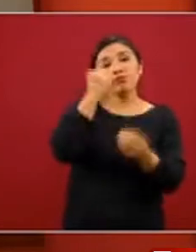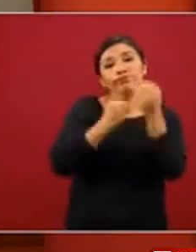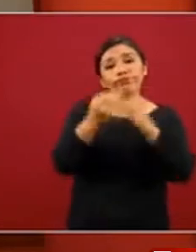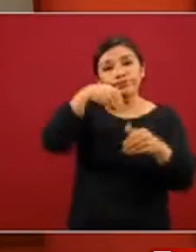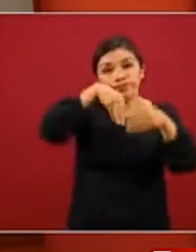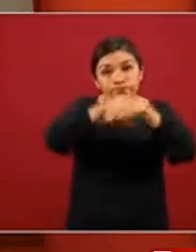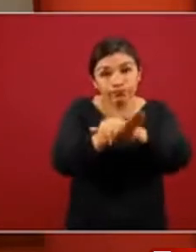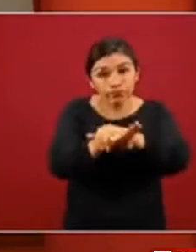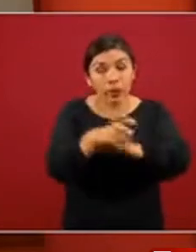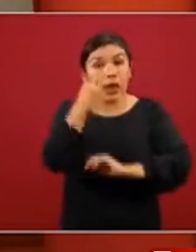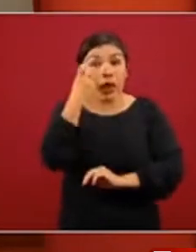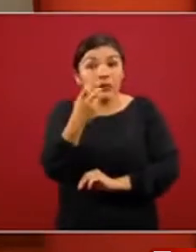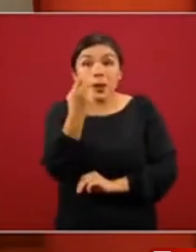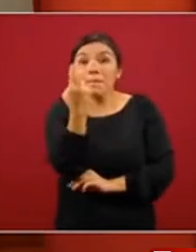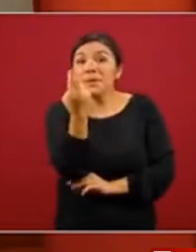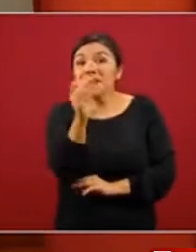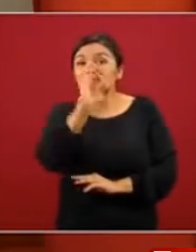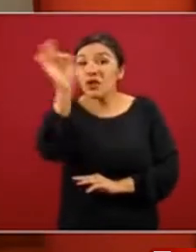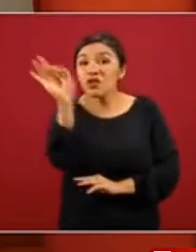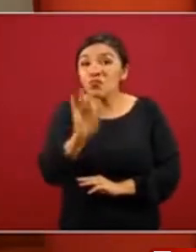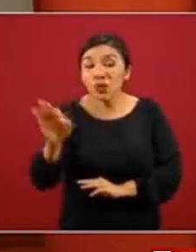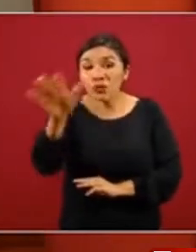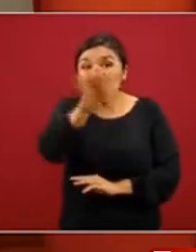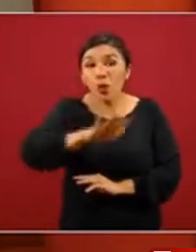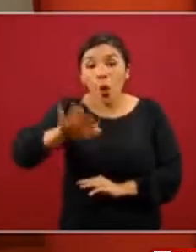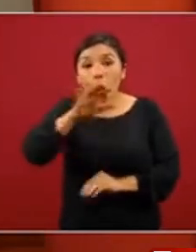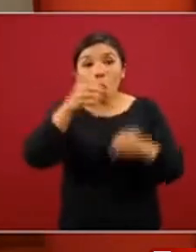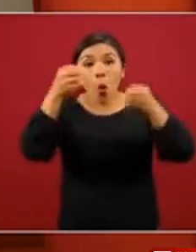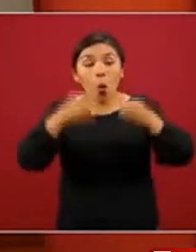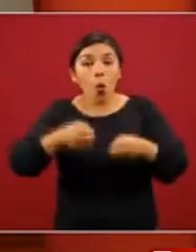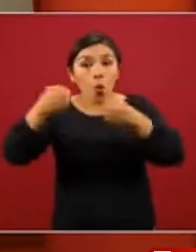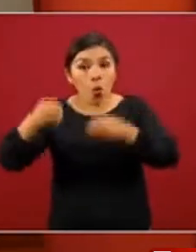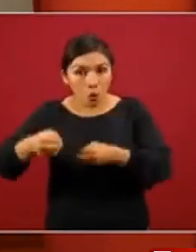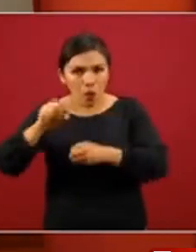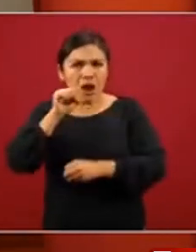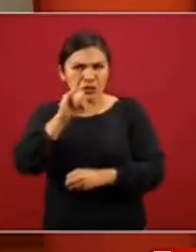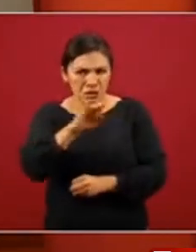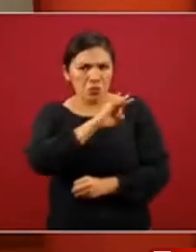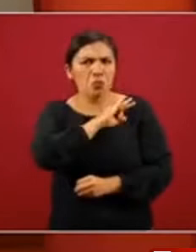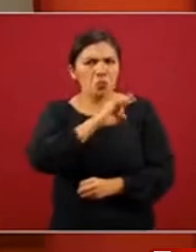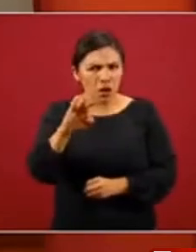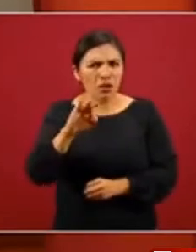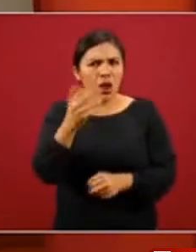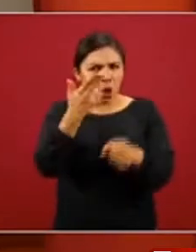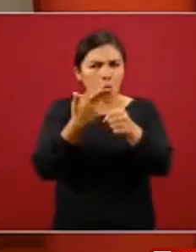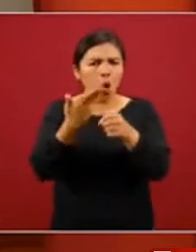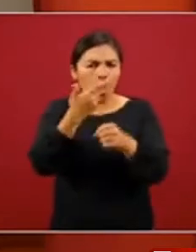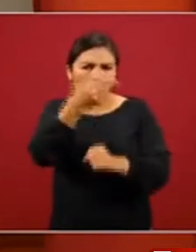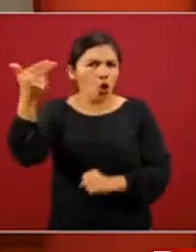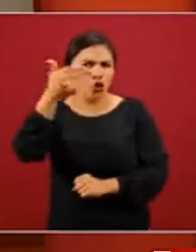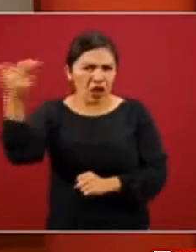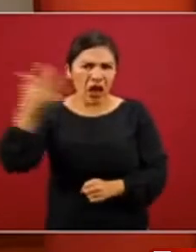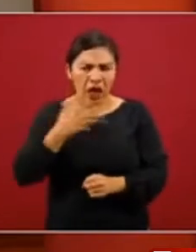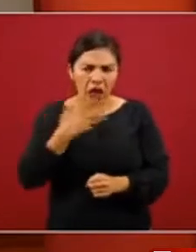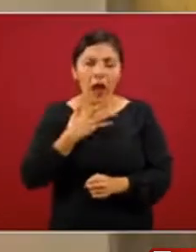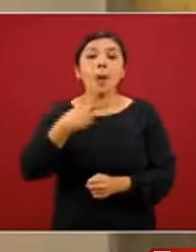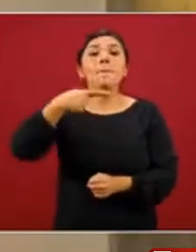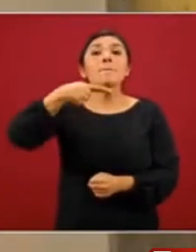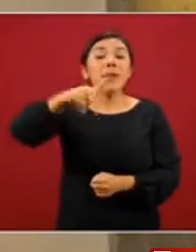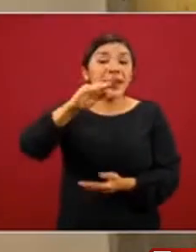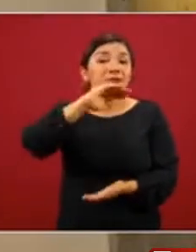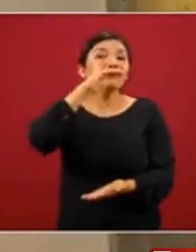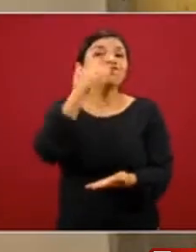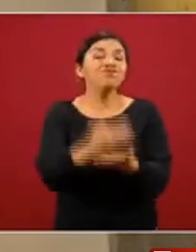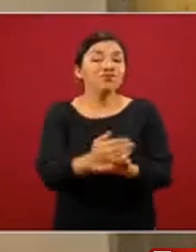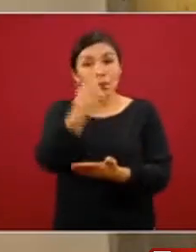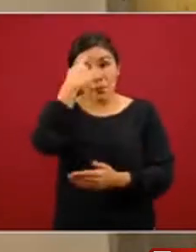para ese 25% de ocupación que también está permitida en los hoteles, pero que está restringida